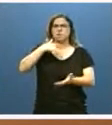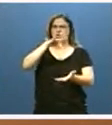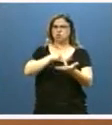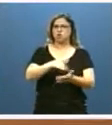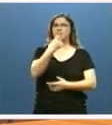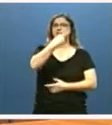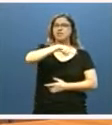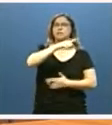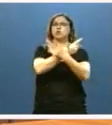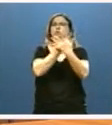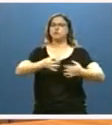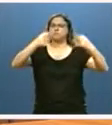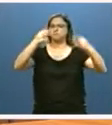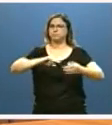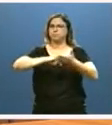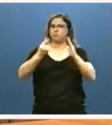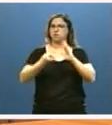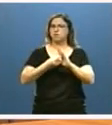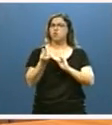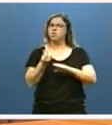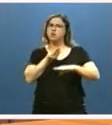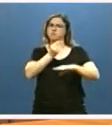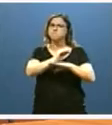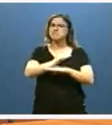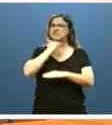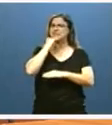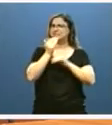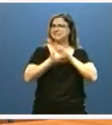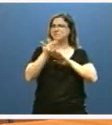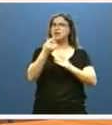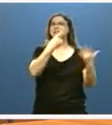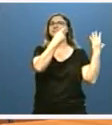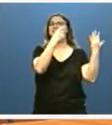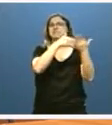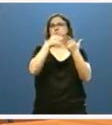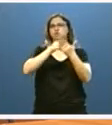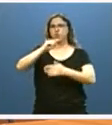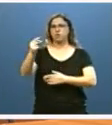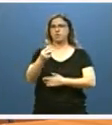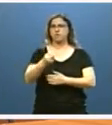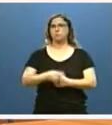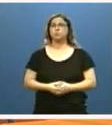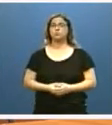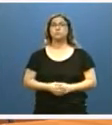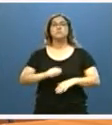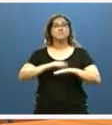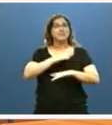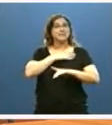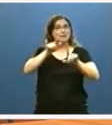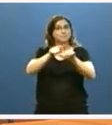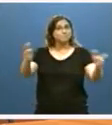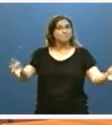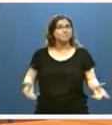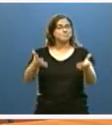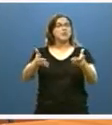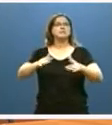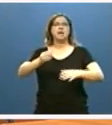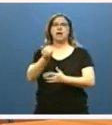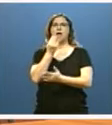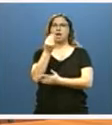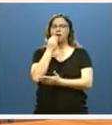proyectos formalizados con un volumen de préstamos cercanos a los 6 millones de euros para dar un nuevo impulso al sector agrario y agroalimentario